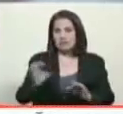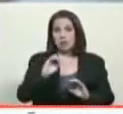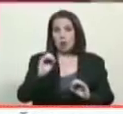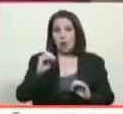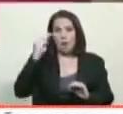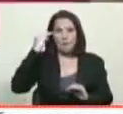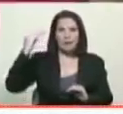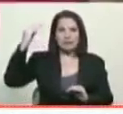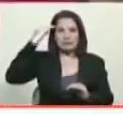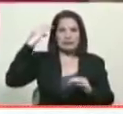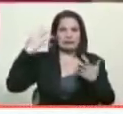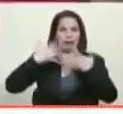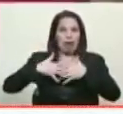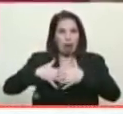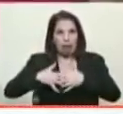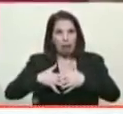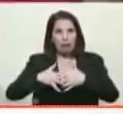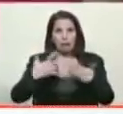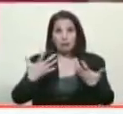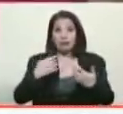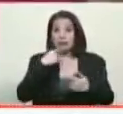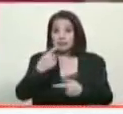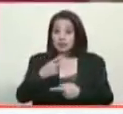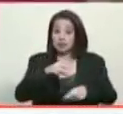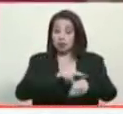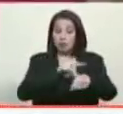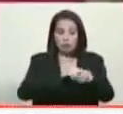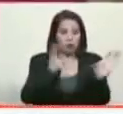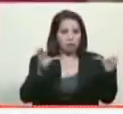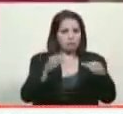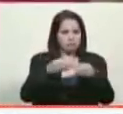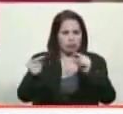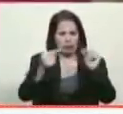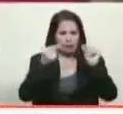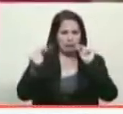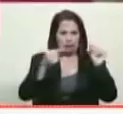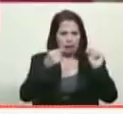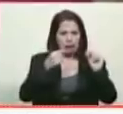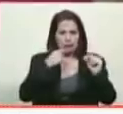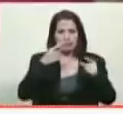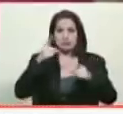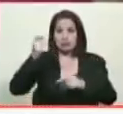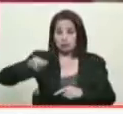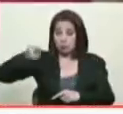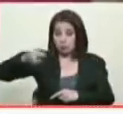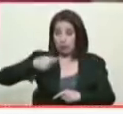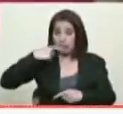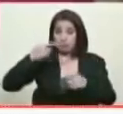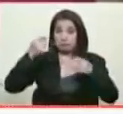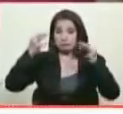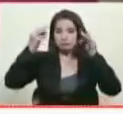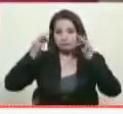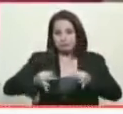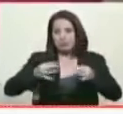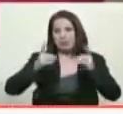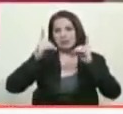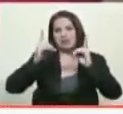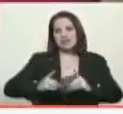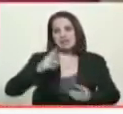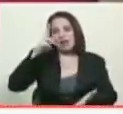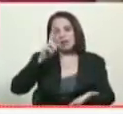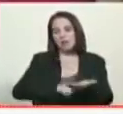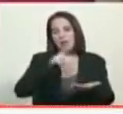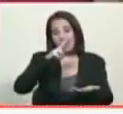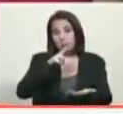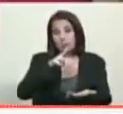permanente, certificada por una junta médica designada por el Tribunal Supremo de Justicia y con aprobación